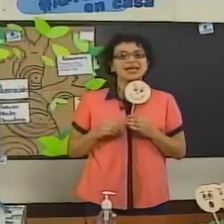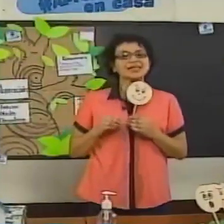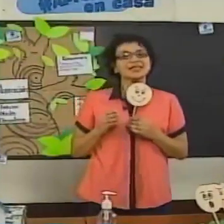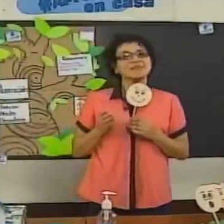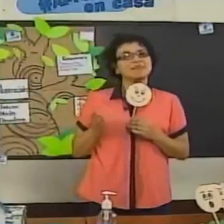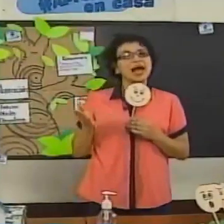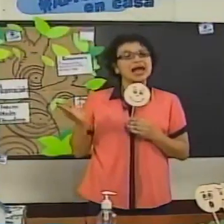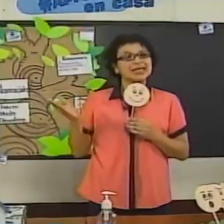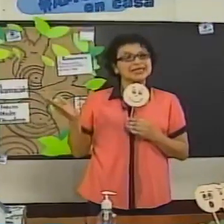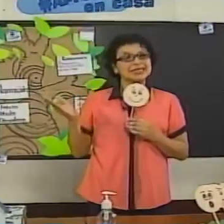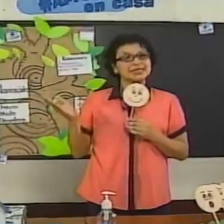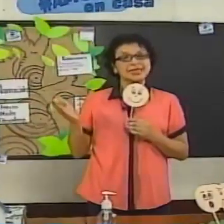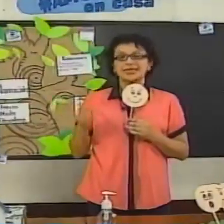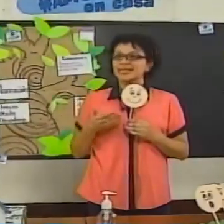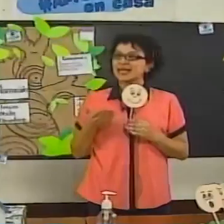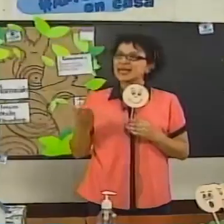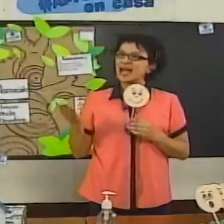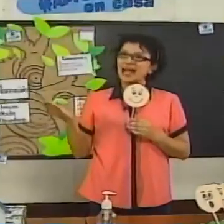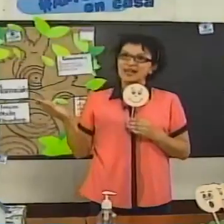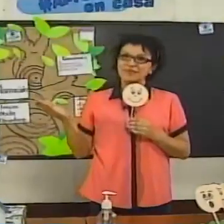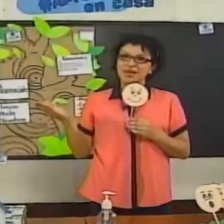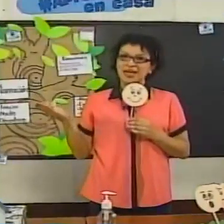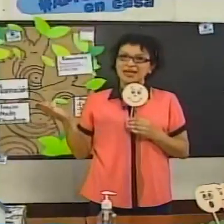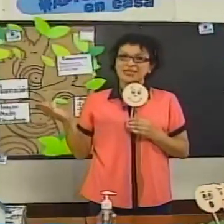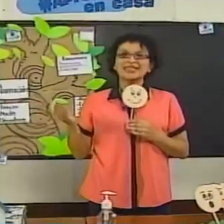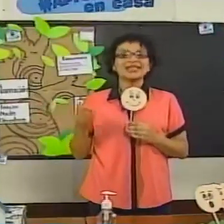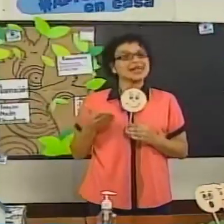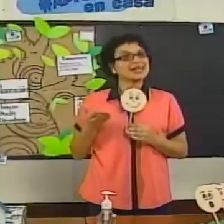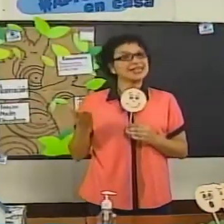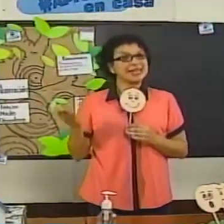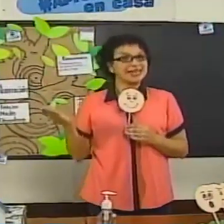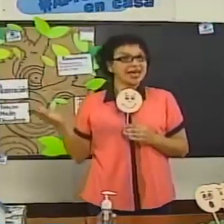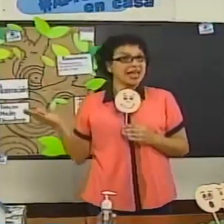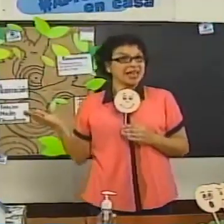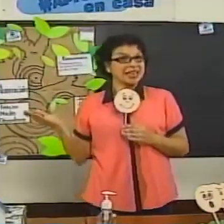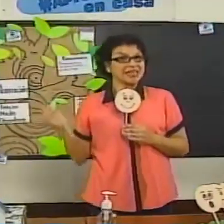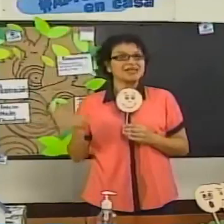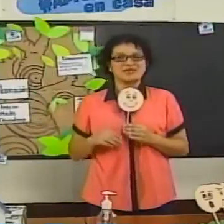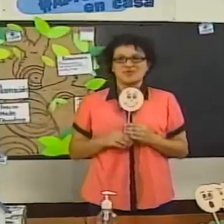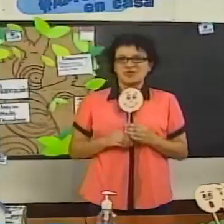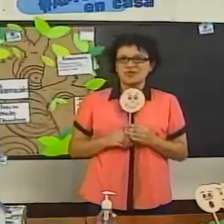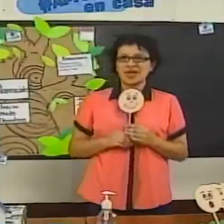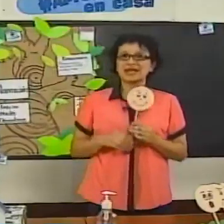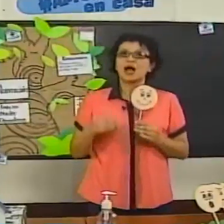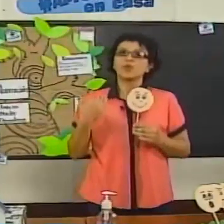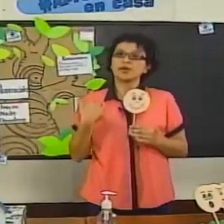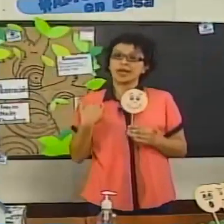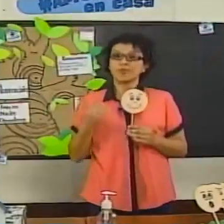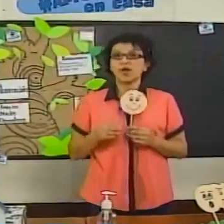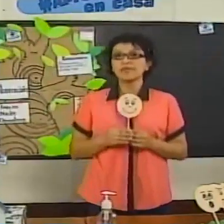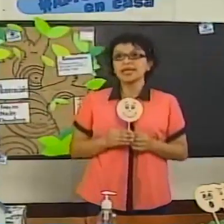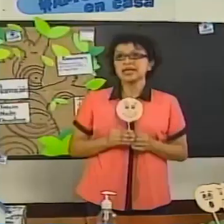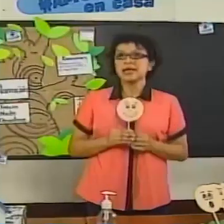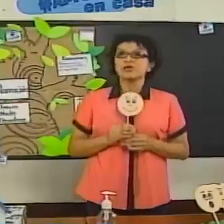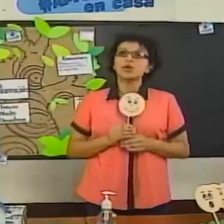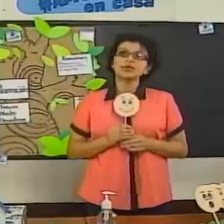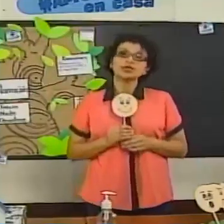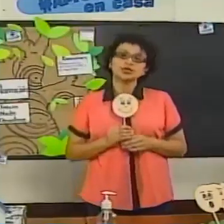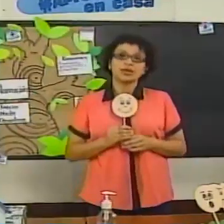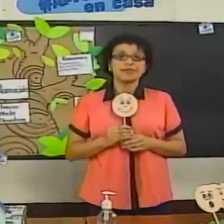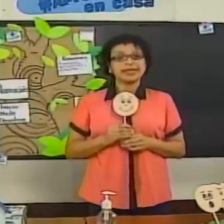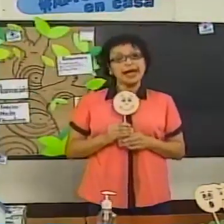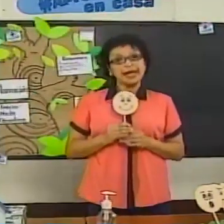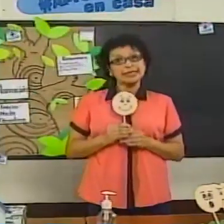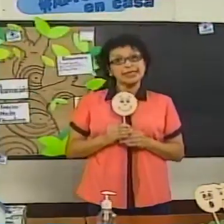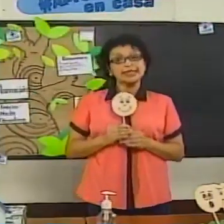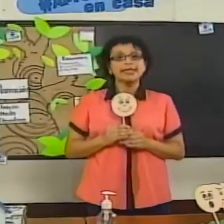Esta es de paz, de calma, de tranquilidad. Muy bien. Por ejemplo, a mí, cuando